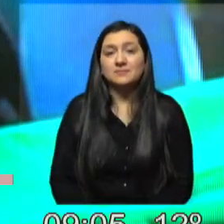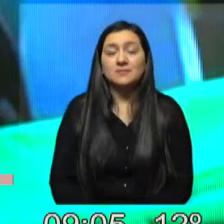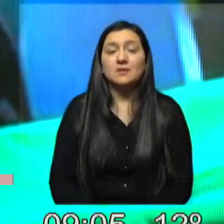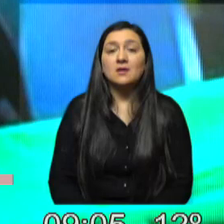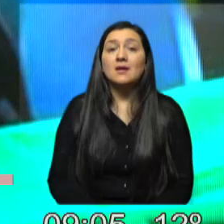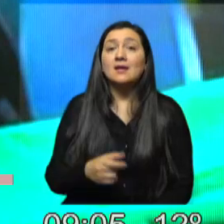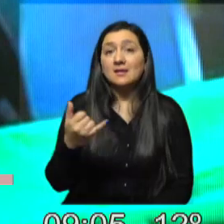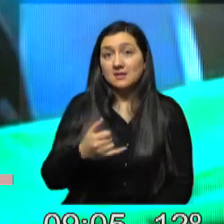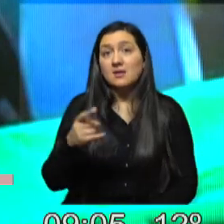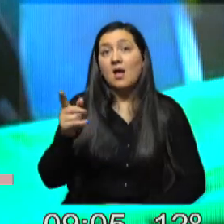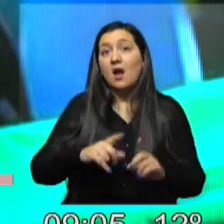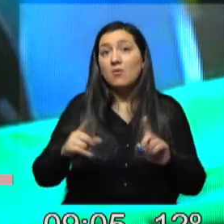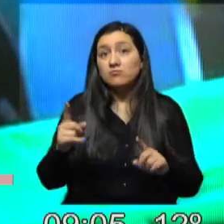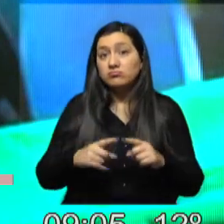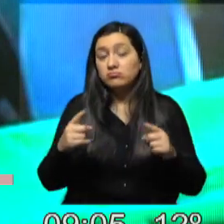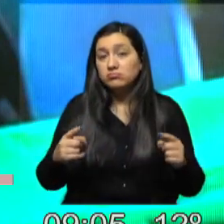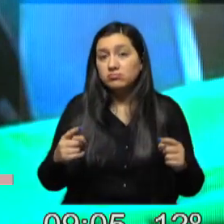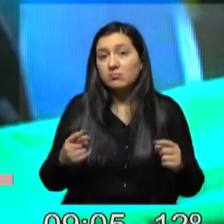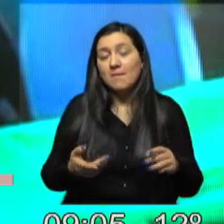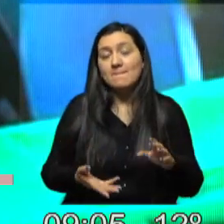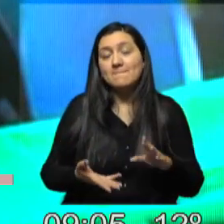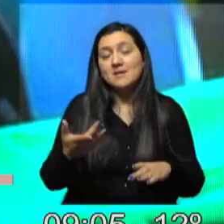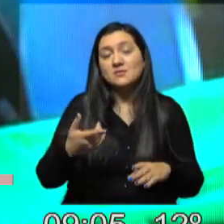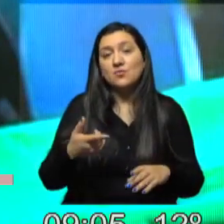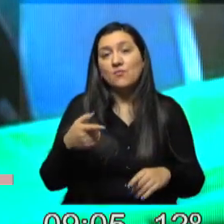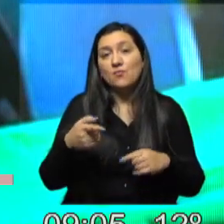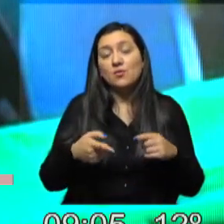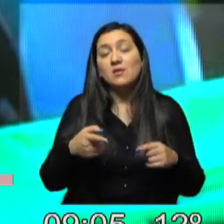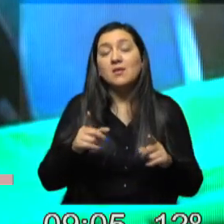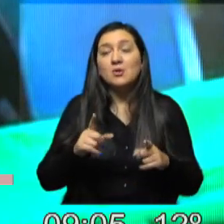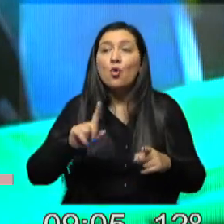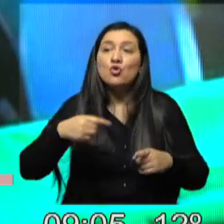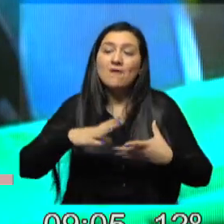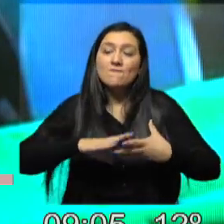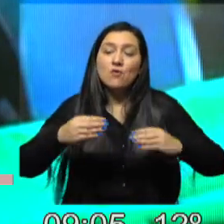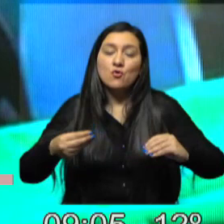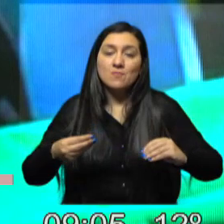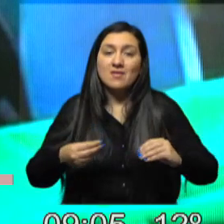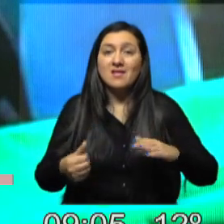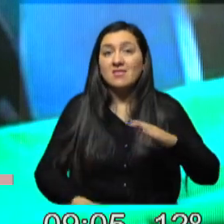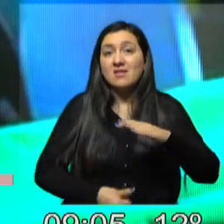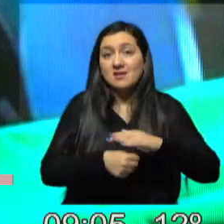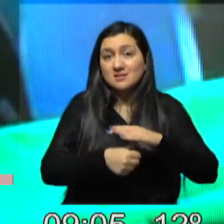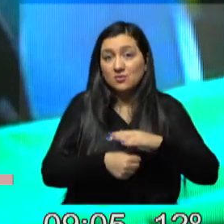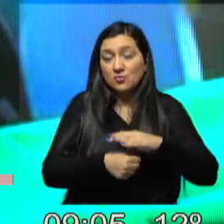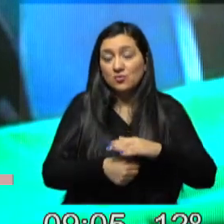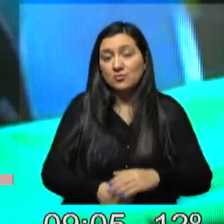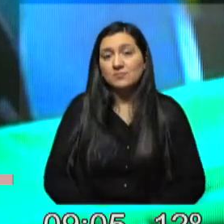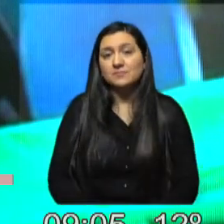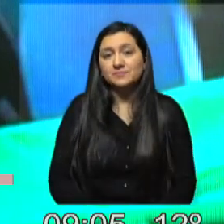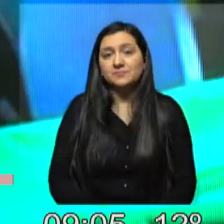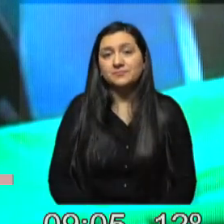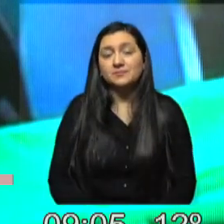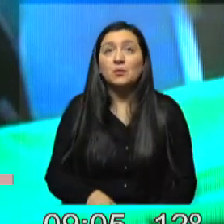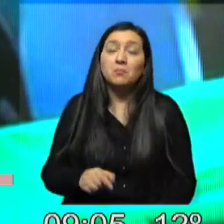tiene algunos elementos más tecnoburocráticos, uh-huh. tiene otro estilo de liderazgo, que si bien